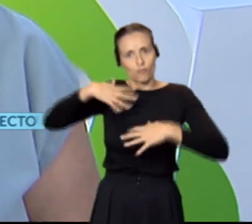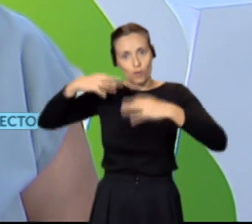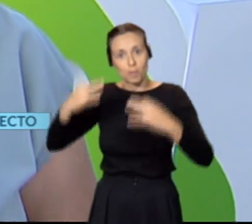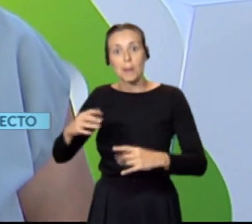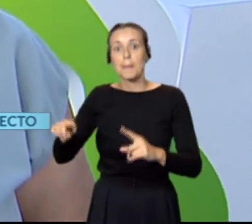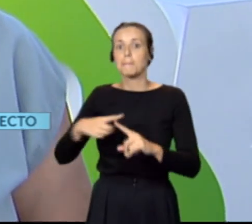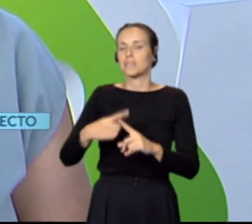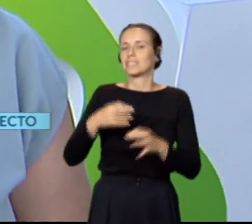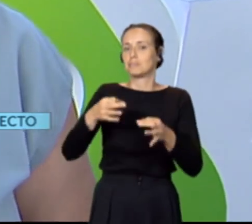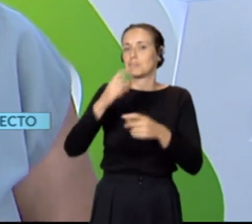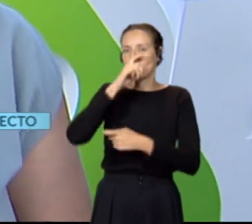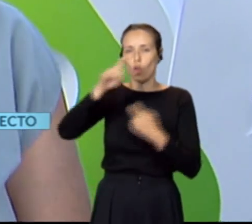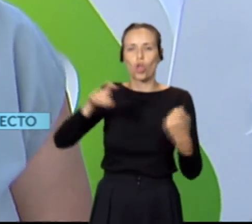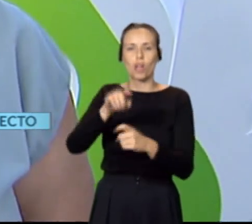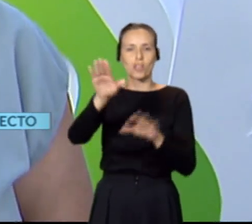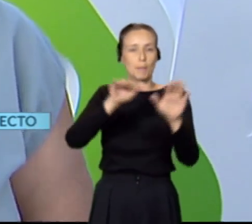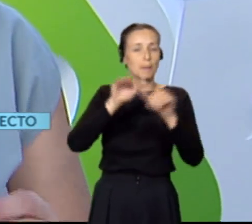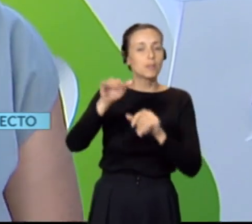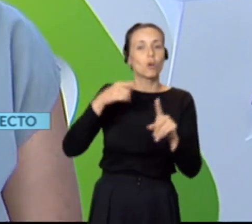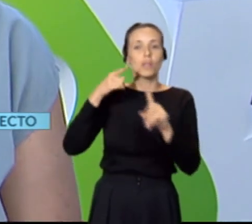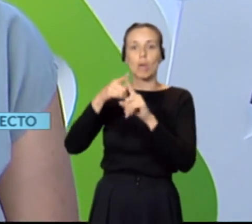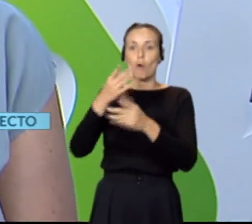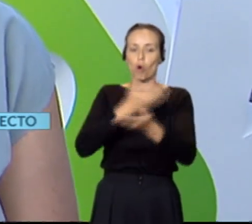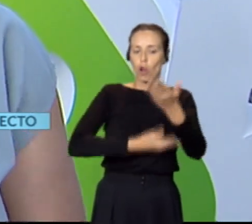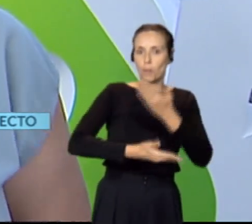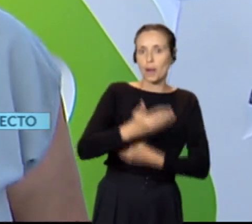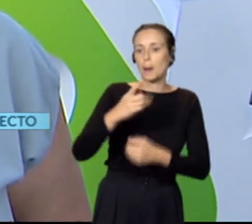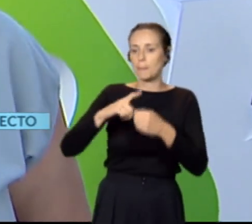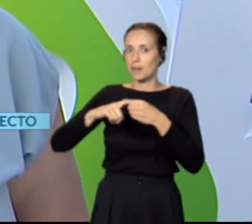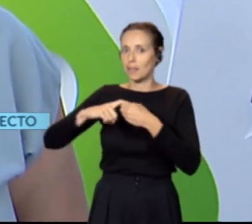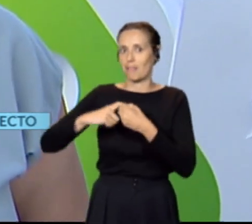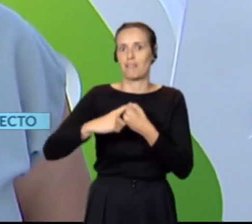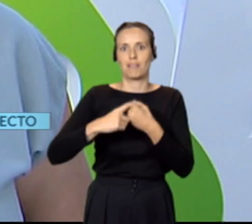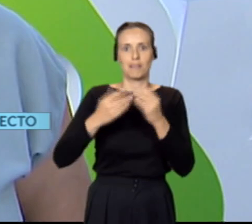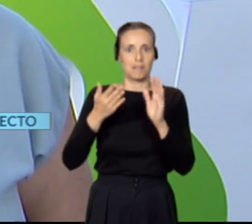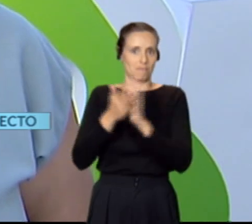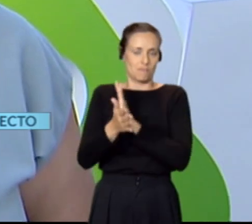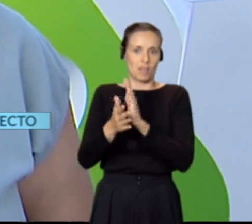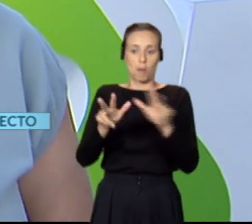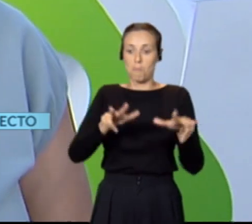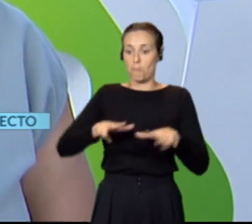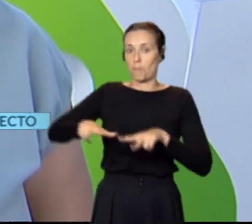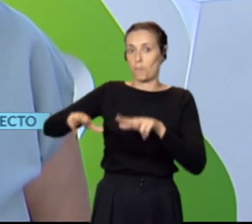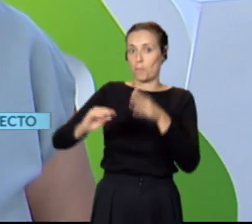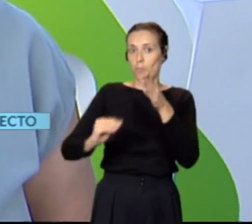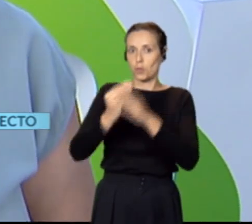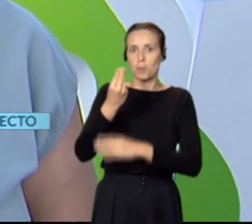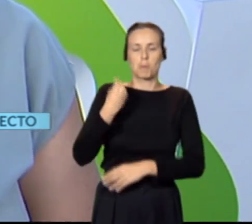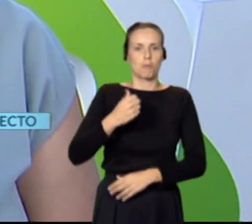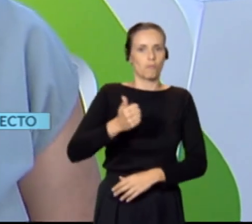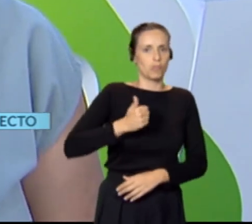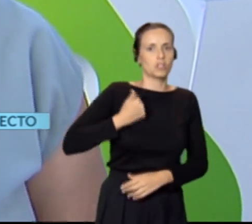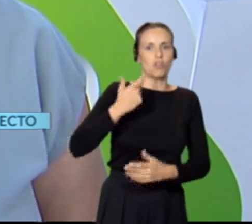hacemos anualmente para colaborar para participar para poner ese capital semilla en producciones que se hacen desde las Islas tanto de de ficción de